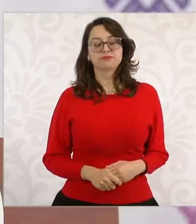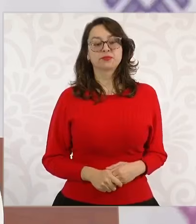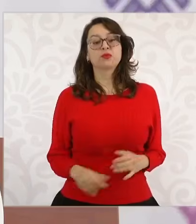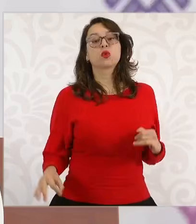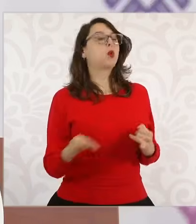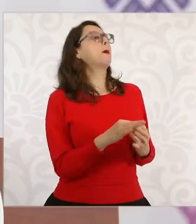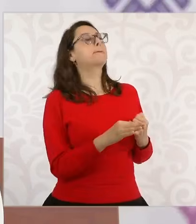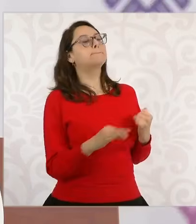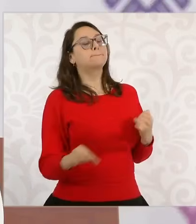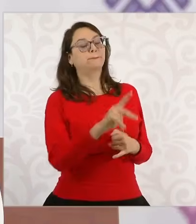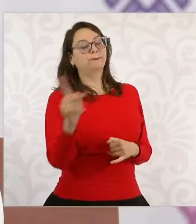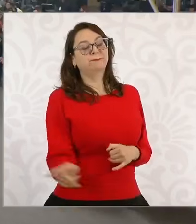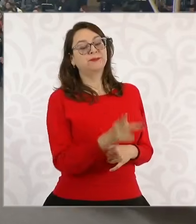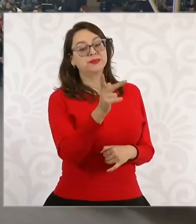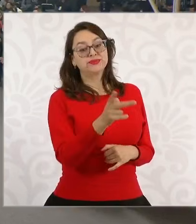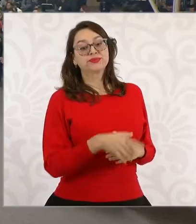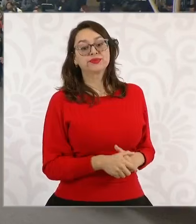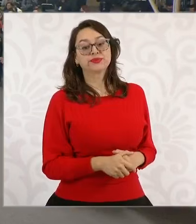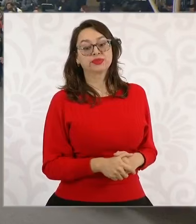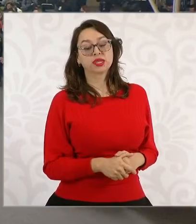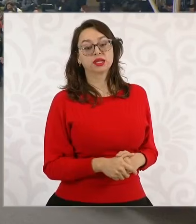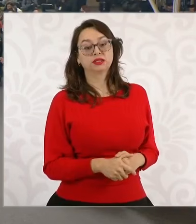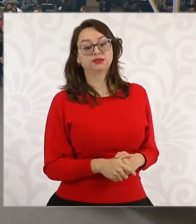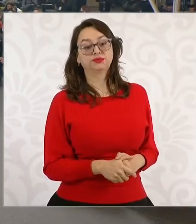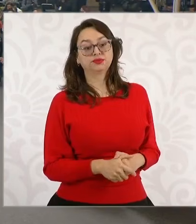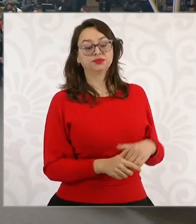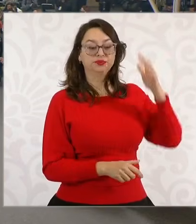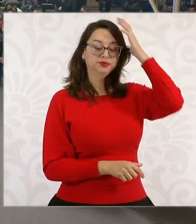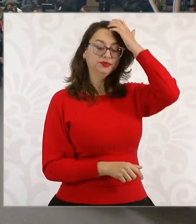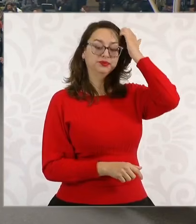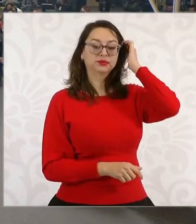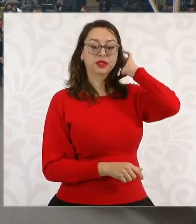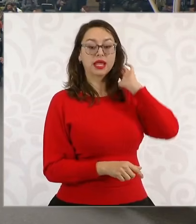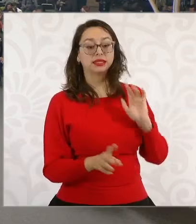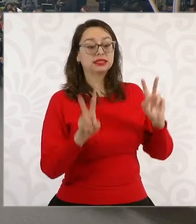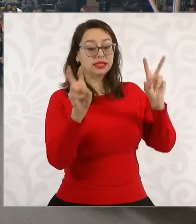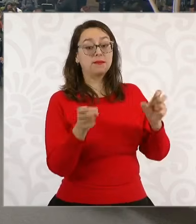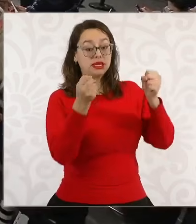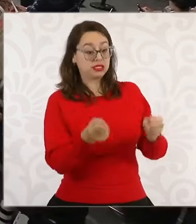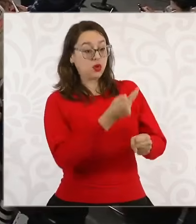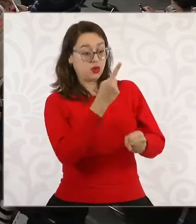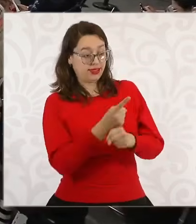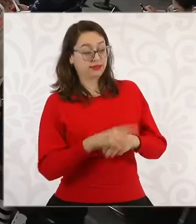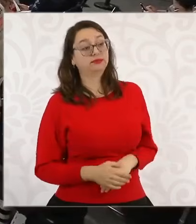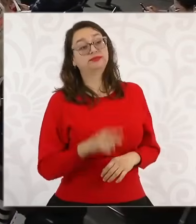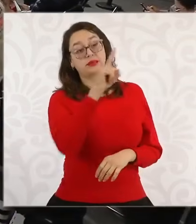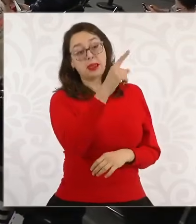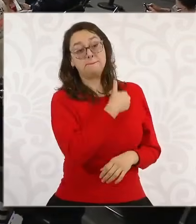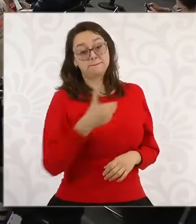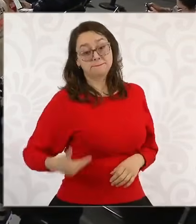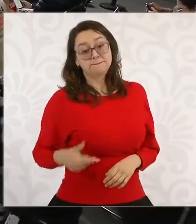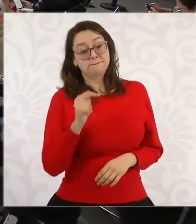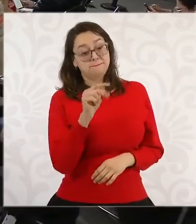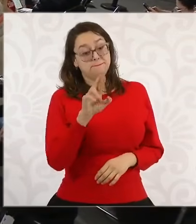Finalmente, Presidenta, nada más preguntarle en torno al asunto de la seguridad, ya un poco ya se hablaba aquí. Si el presidente Donald Trump ha mencionado varias